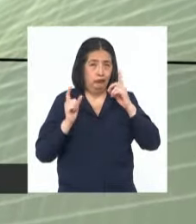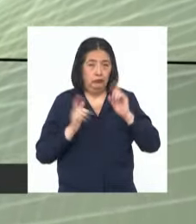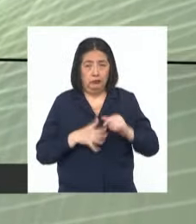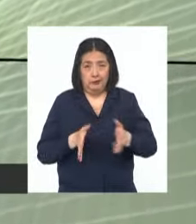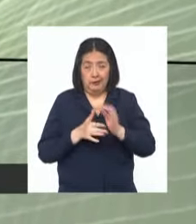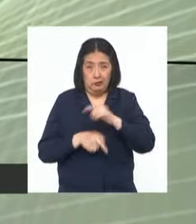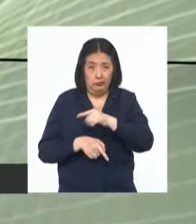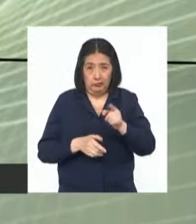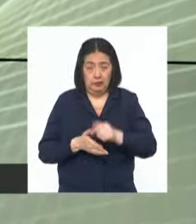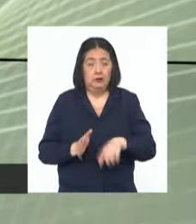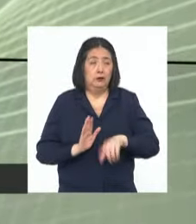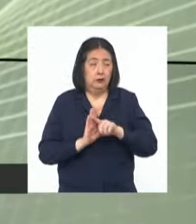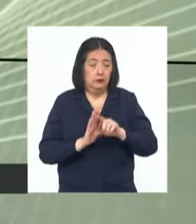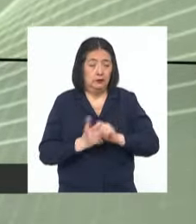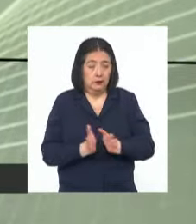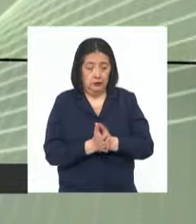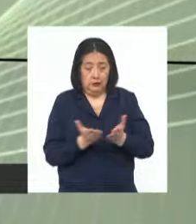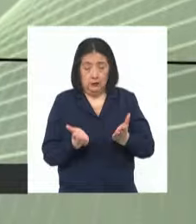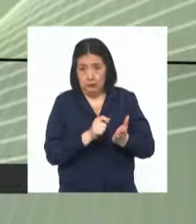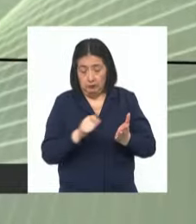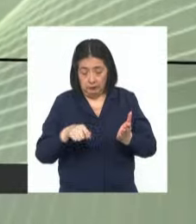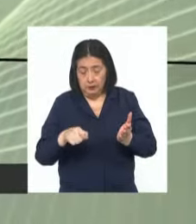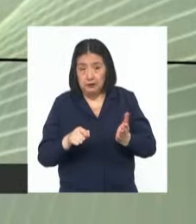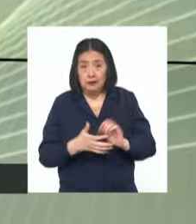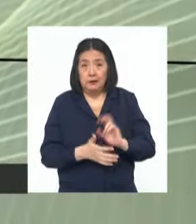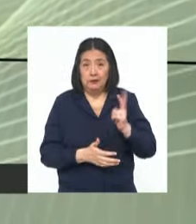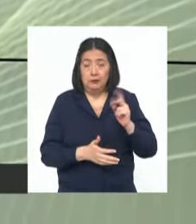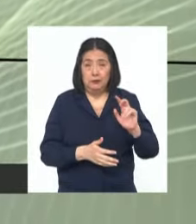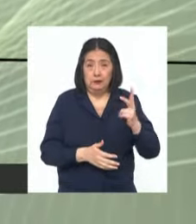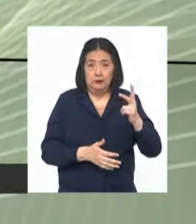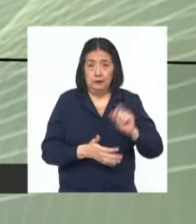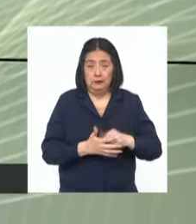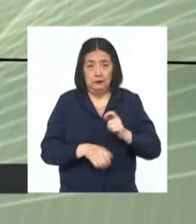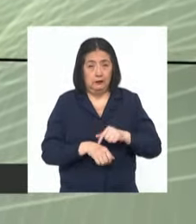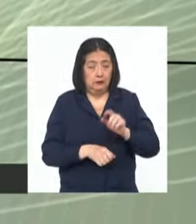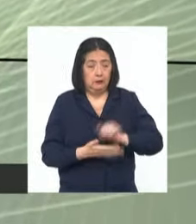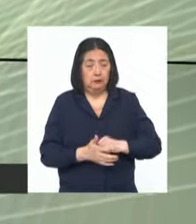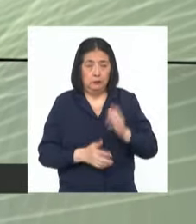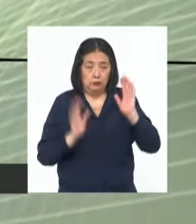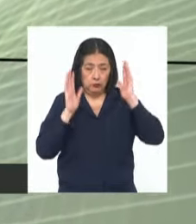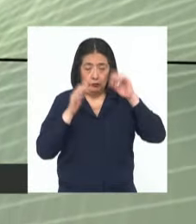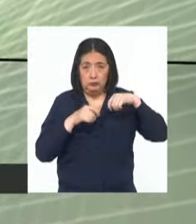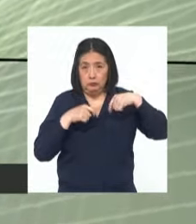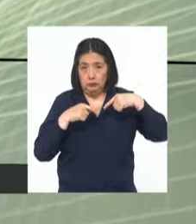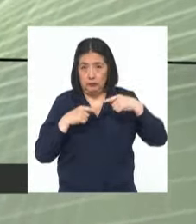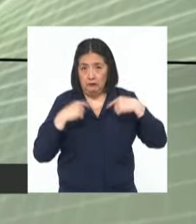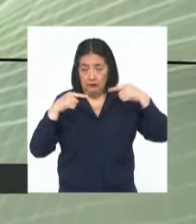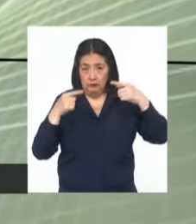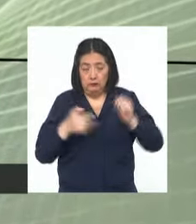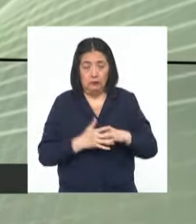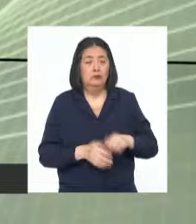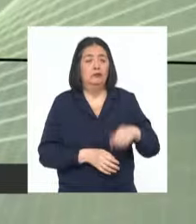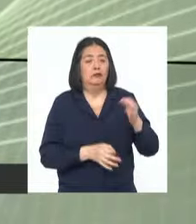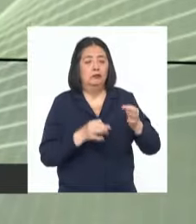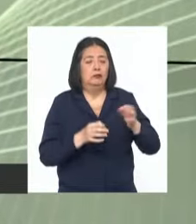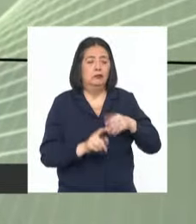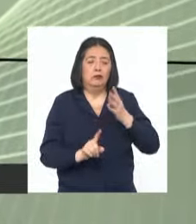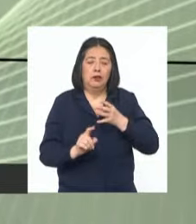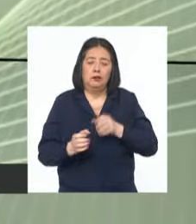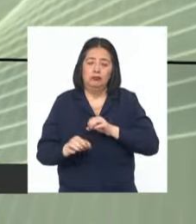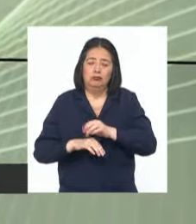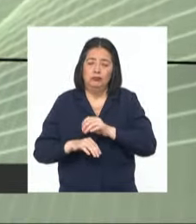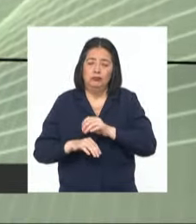de todos ustedes, Latina trae el recetario de la segunda y tercera temporada de El Gran Chef Famosos, con los tips del jurado y el paso a paso de